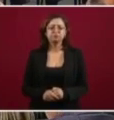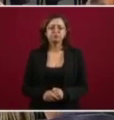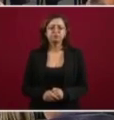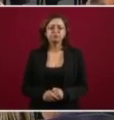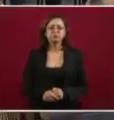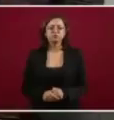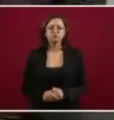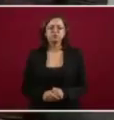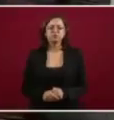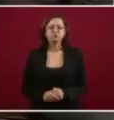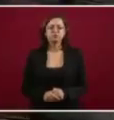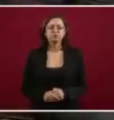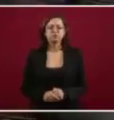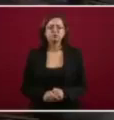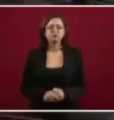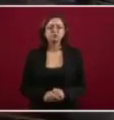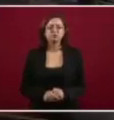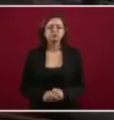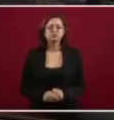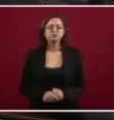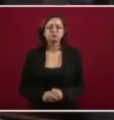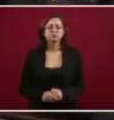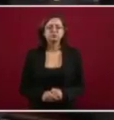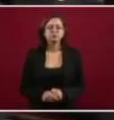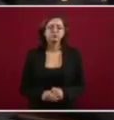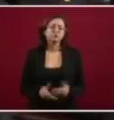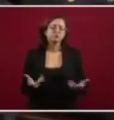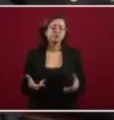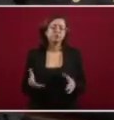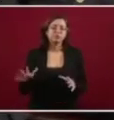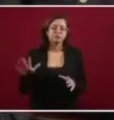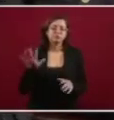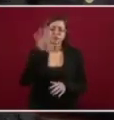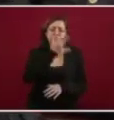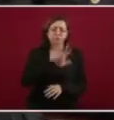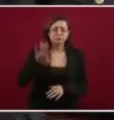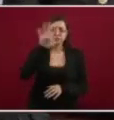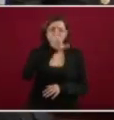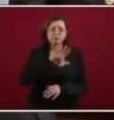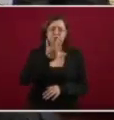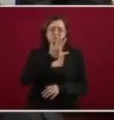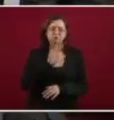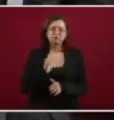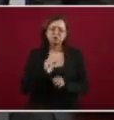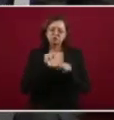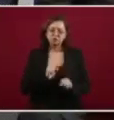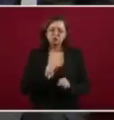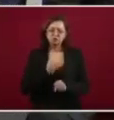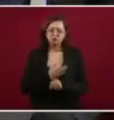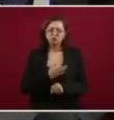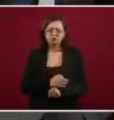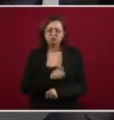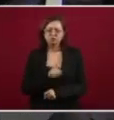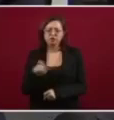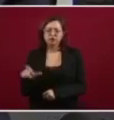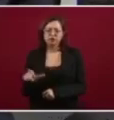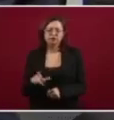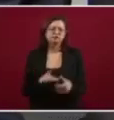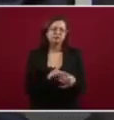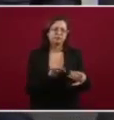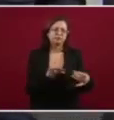Esta zona, como seguramente él les va a dar a conocer, es una